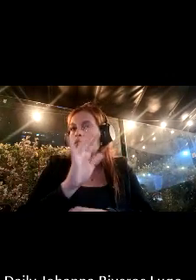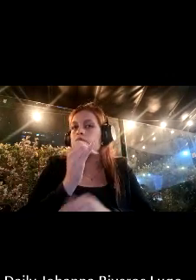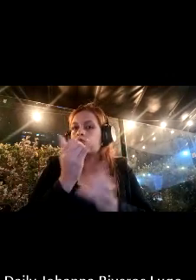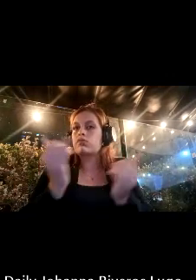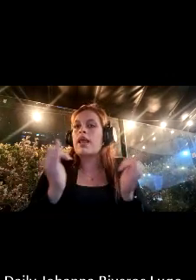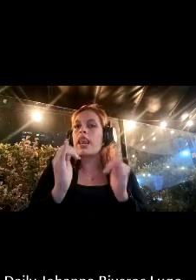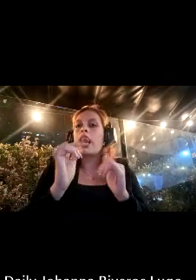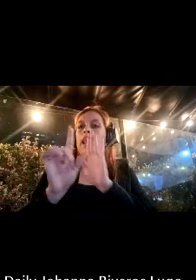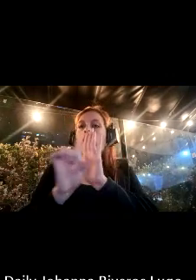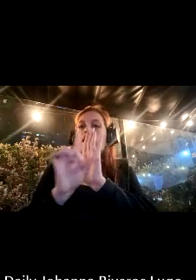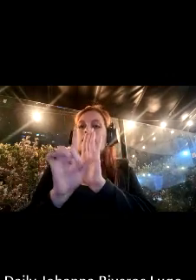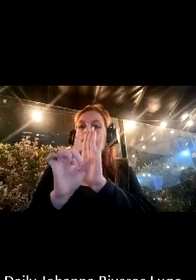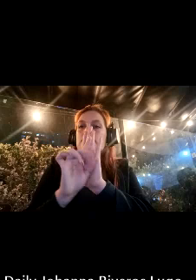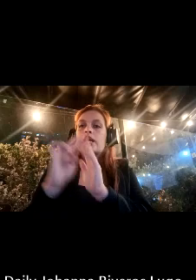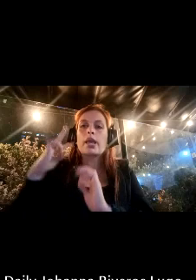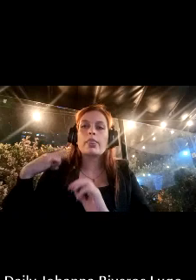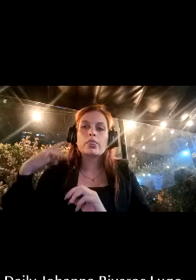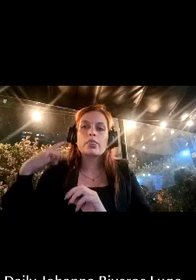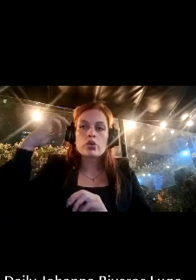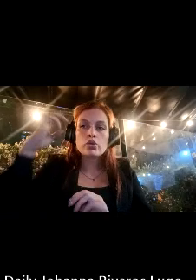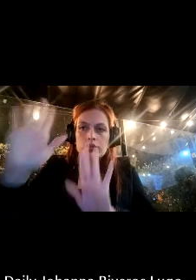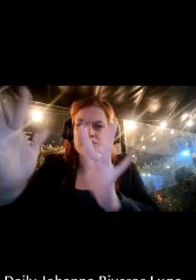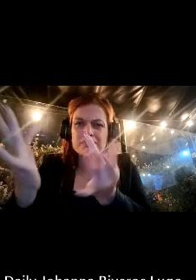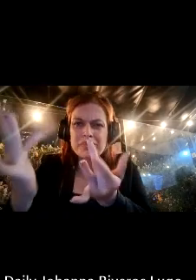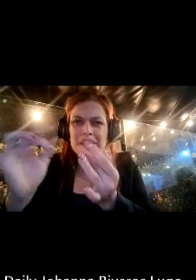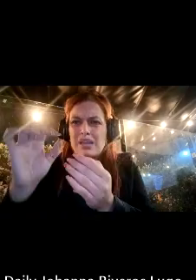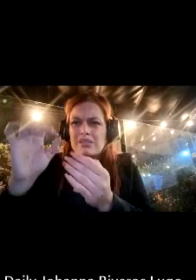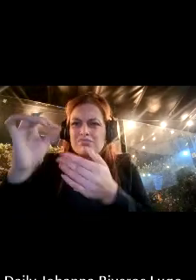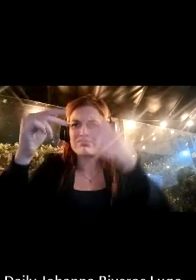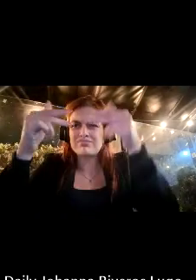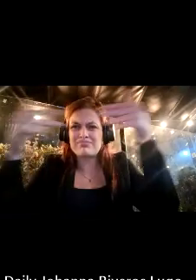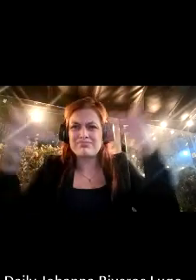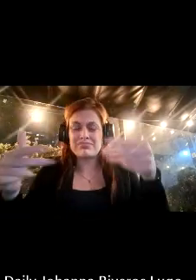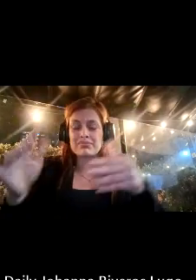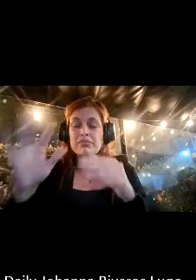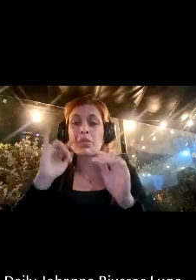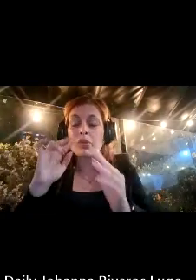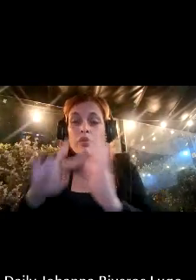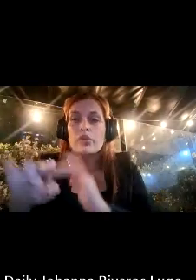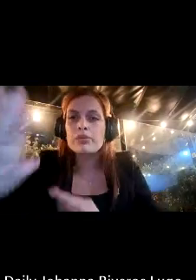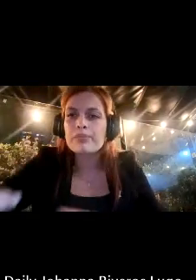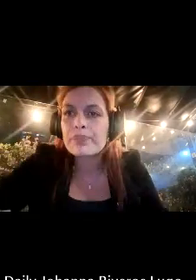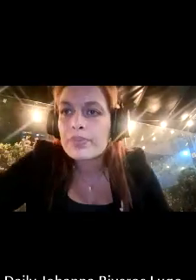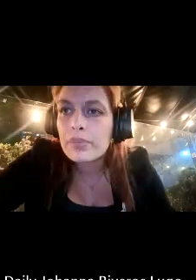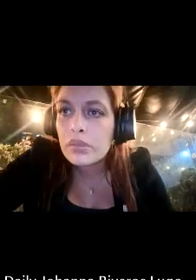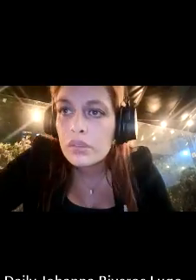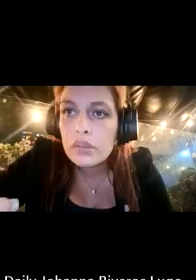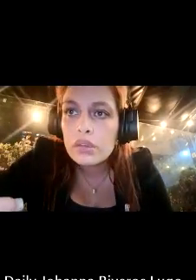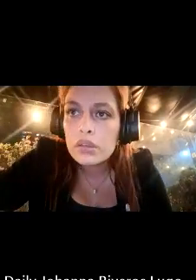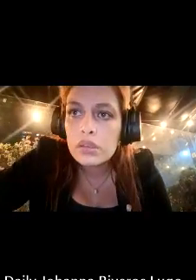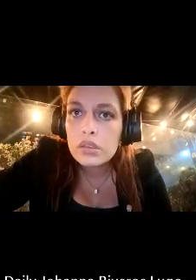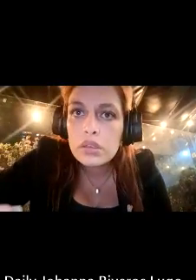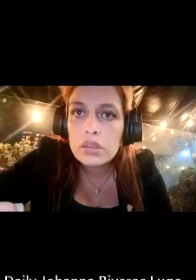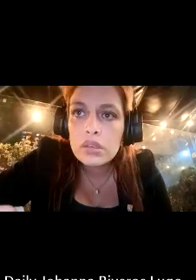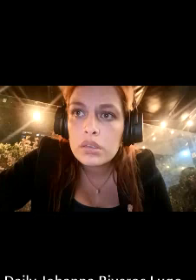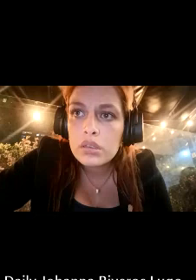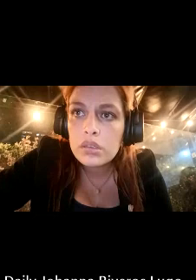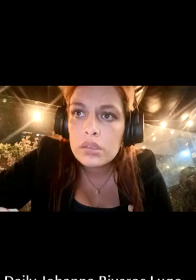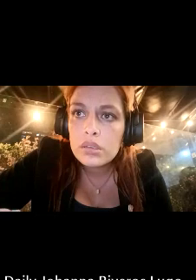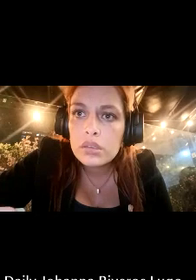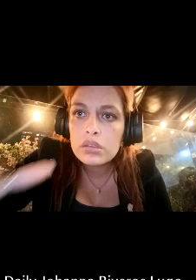La aplicación digital, pues para la programación de spirits y física de partículas. El